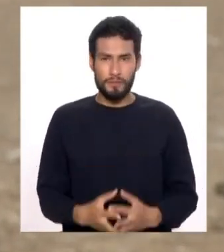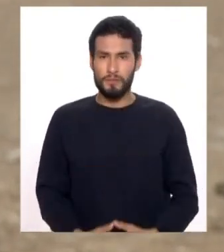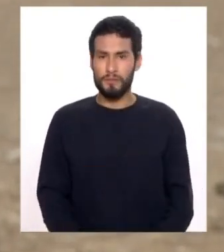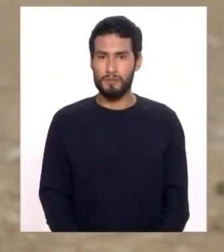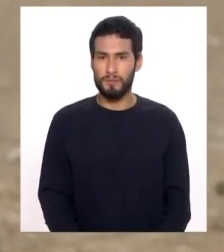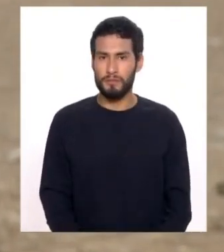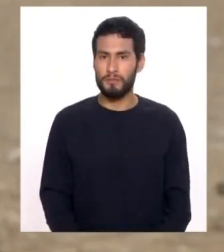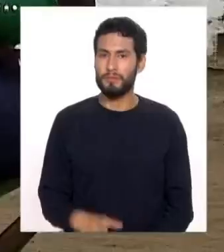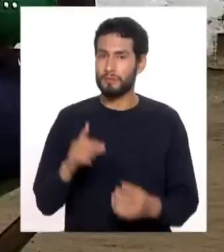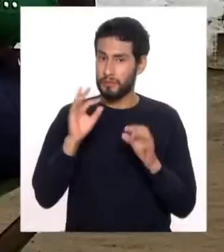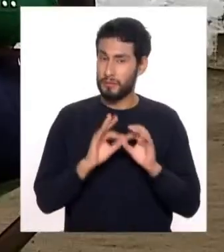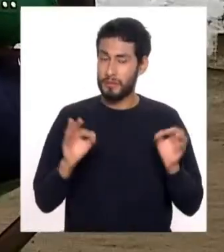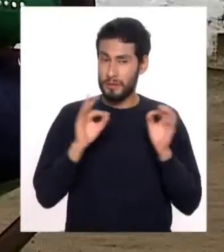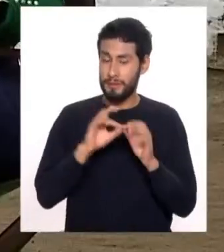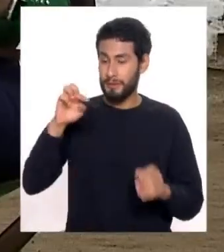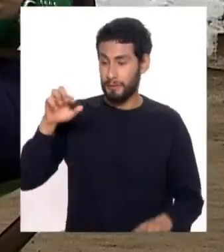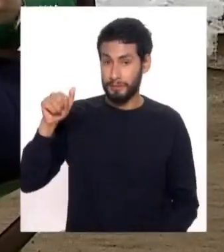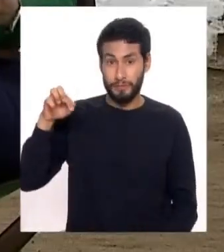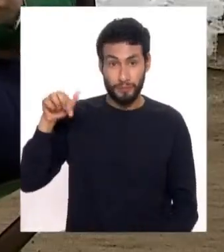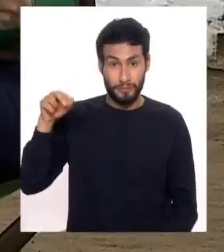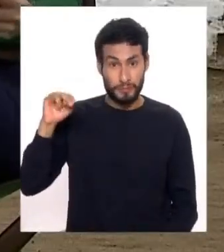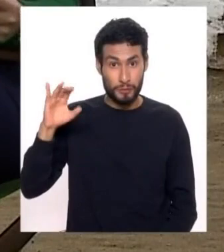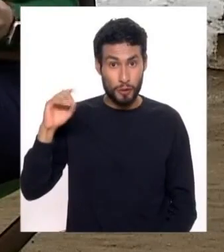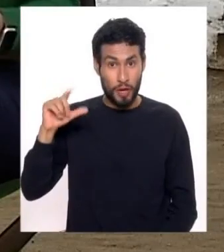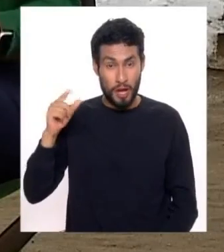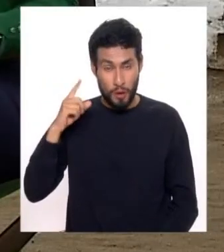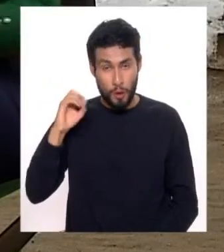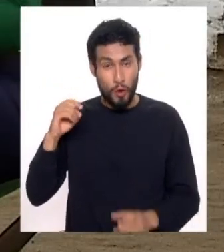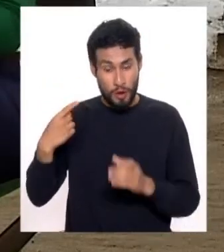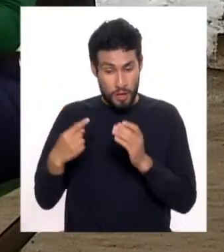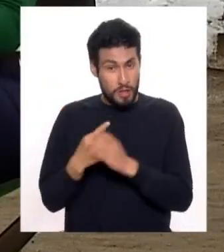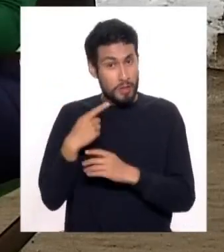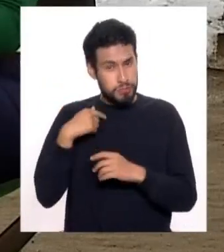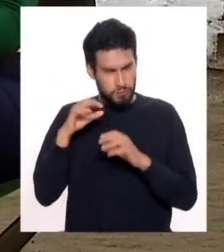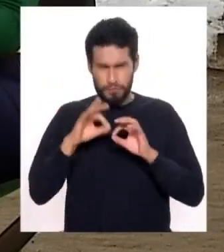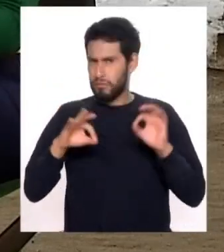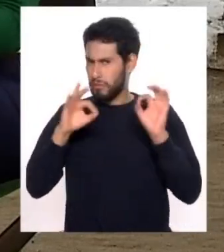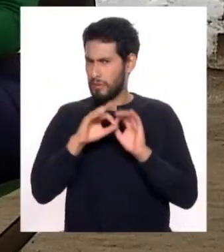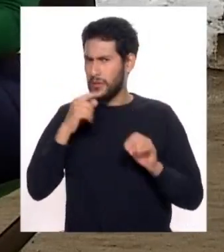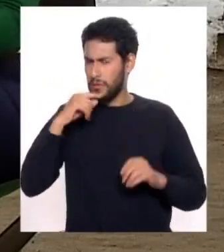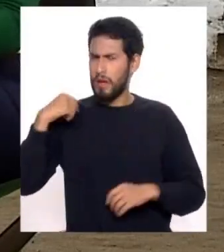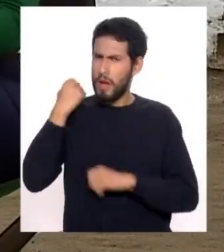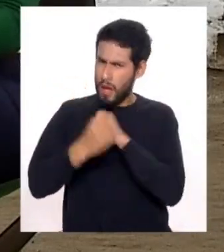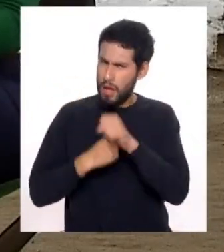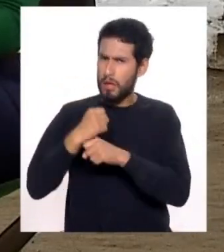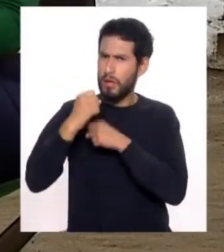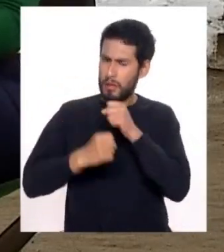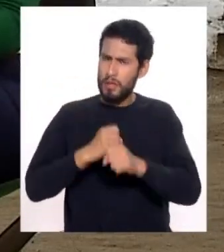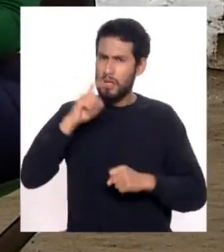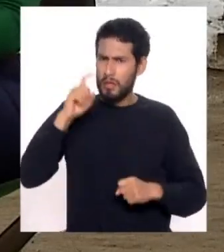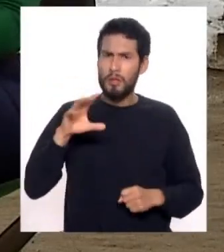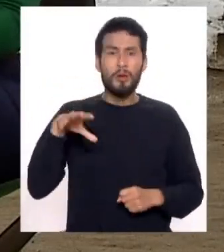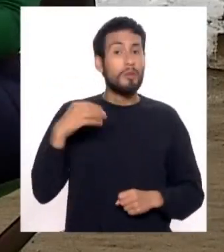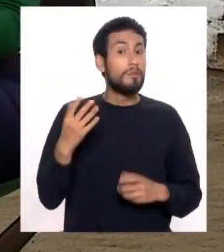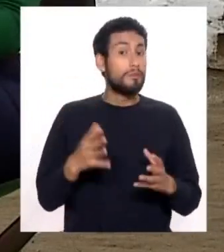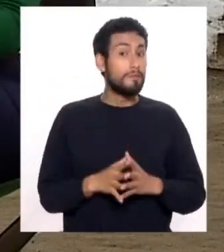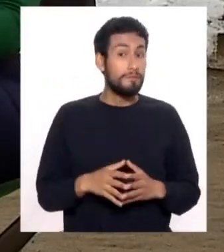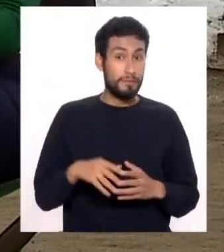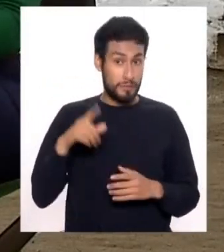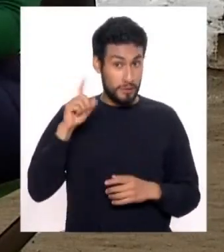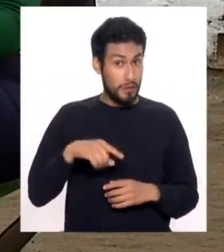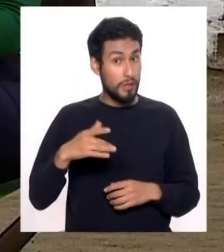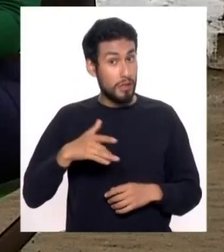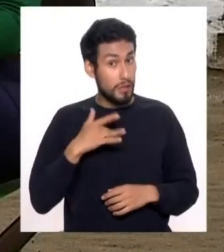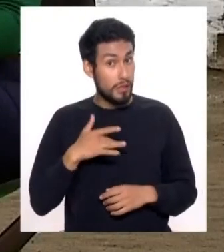es importante el Papa Nicolau. Por supuesto. De todas maneras, las mujeres todos los años tienen que hacerla, porque como le digo, quiero que sintamos